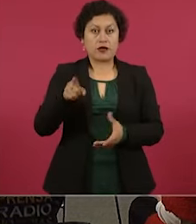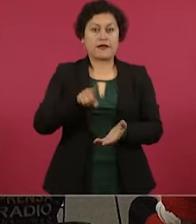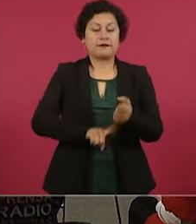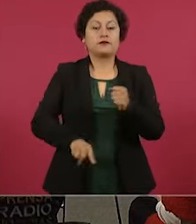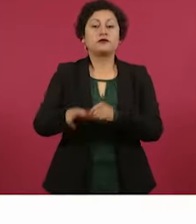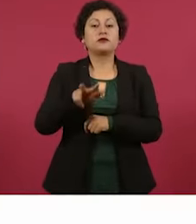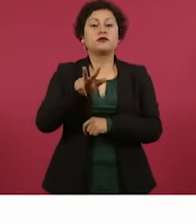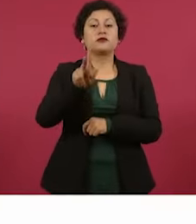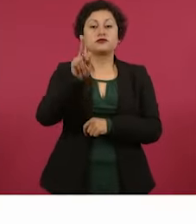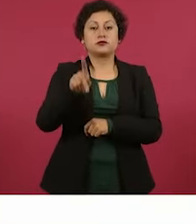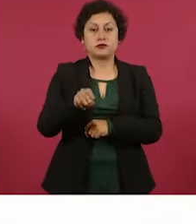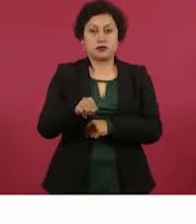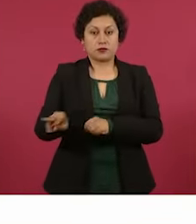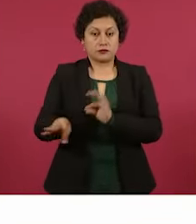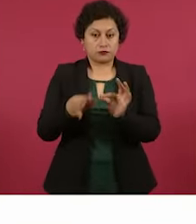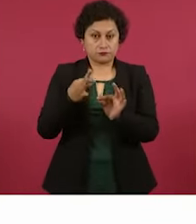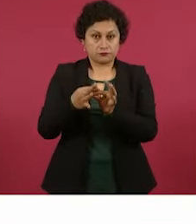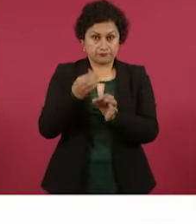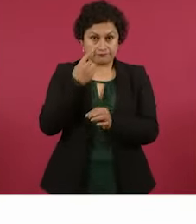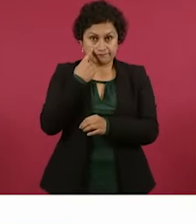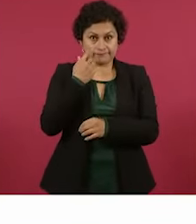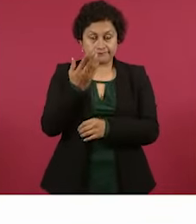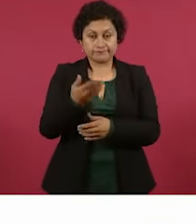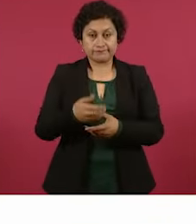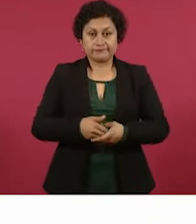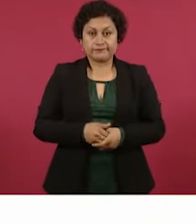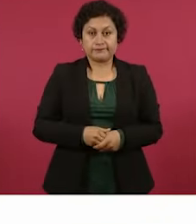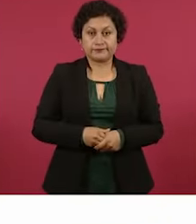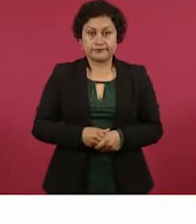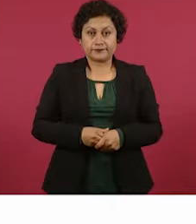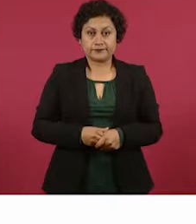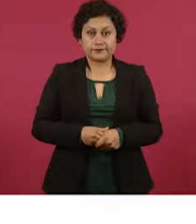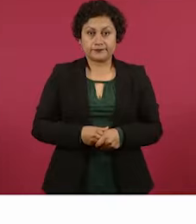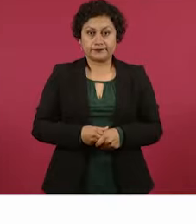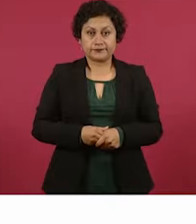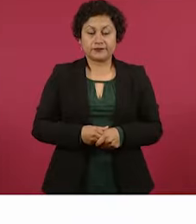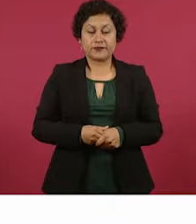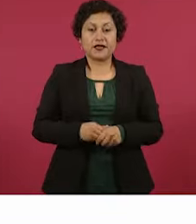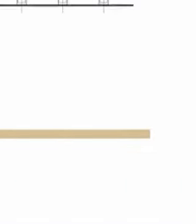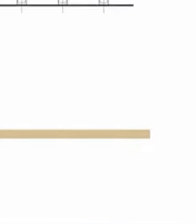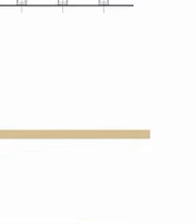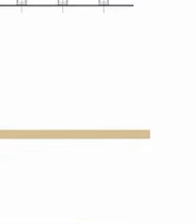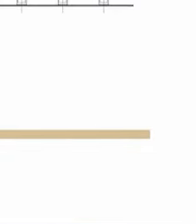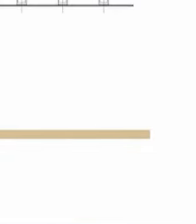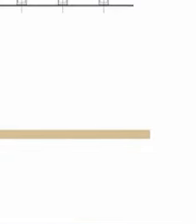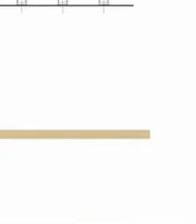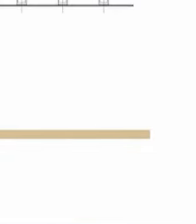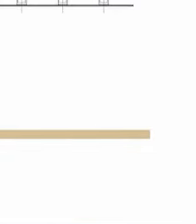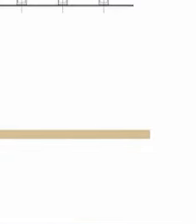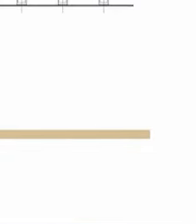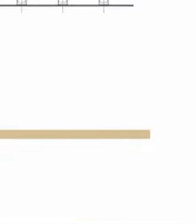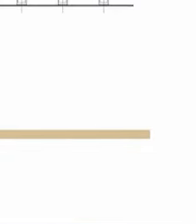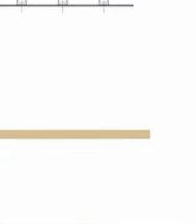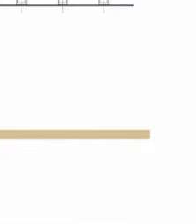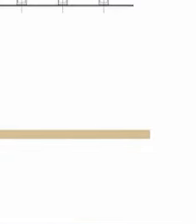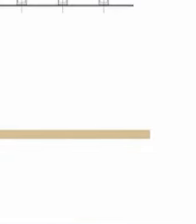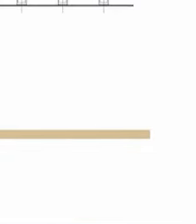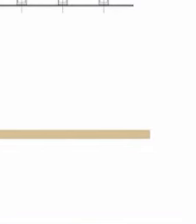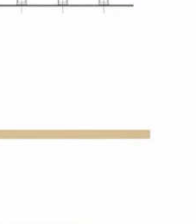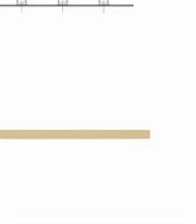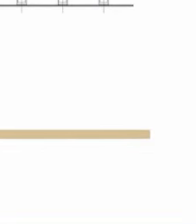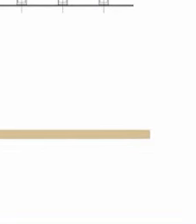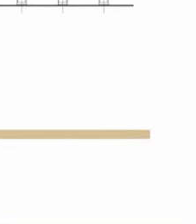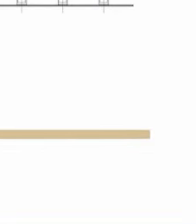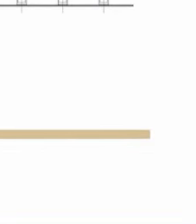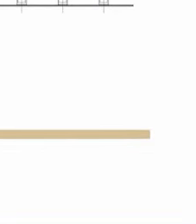ya ejecutados y terminados, con 712 claros de entre las losas.